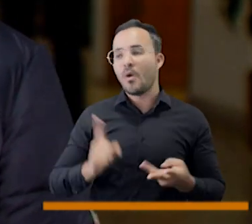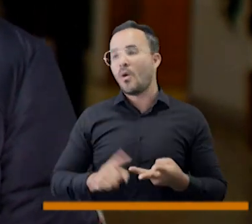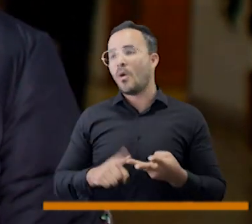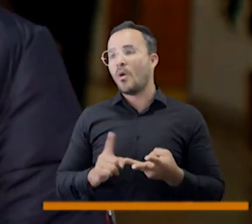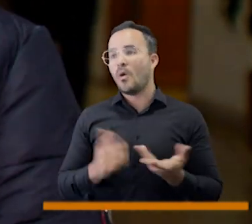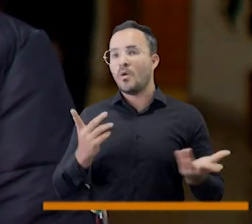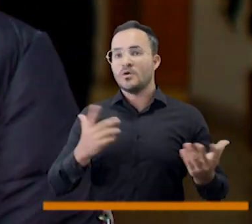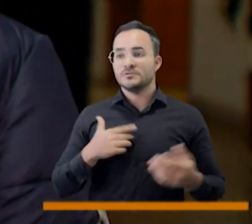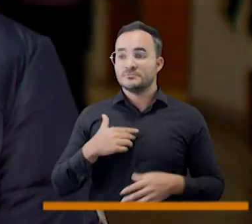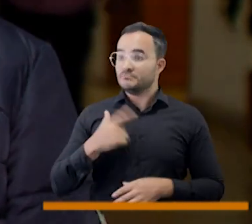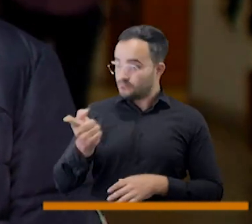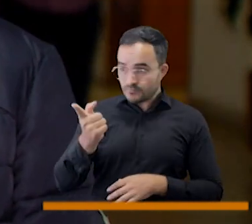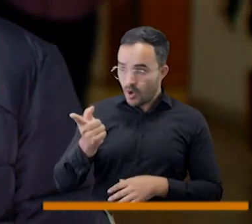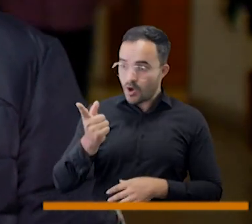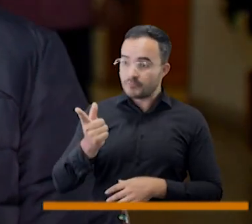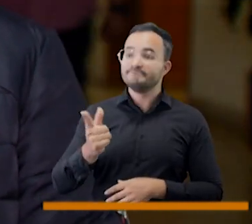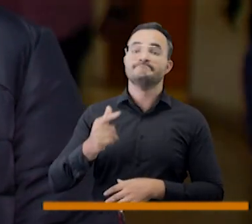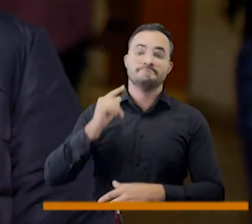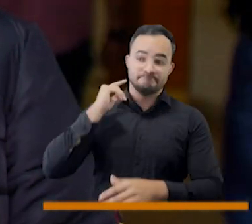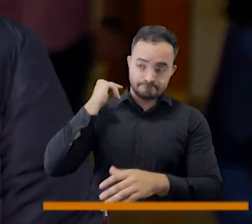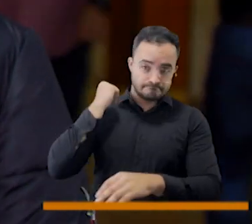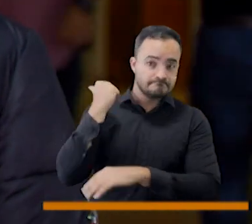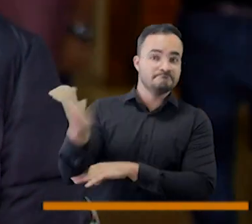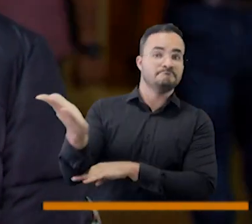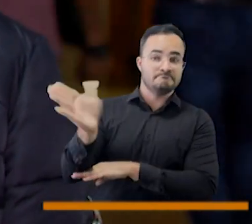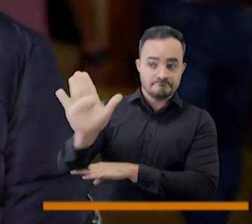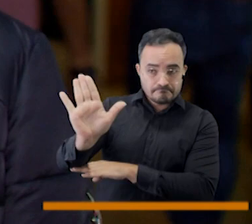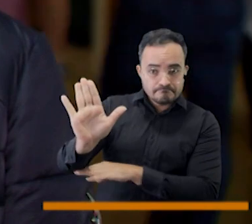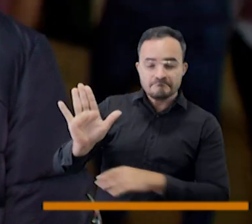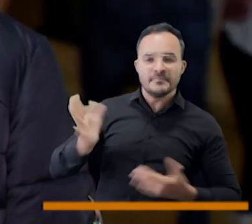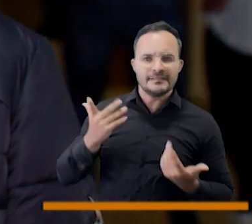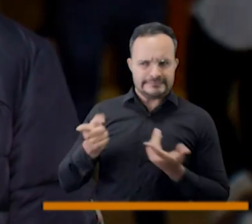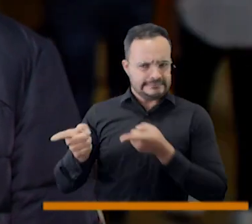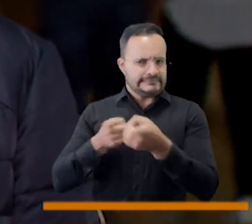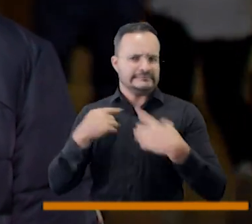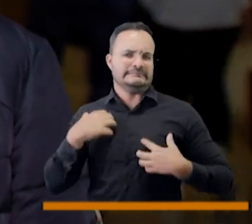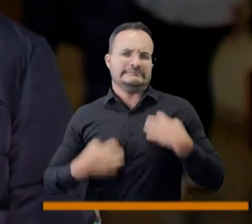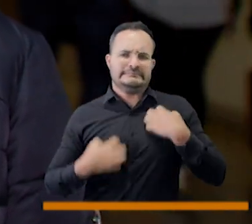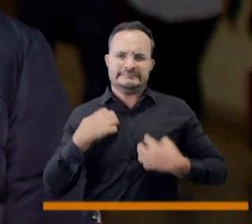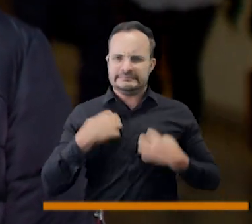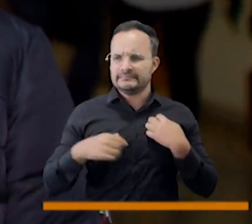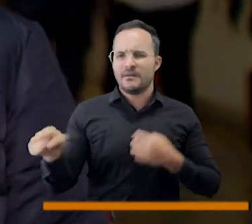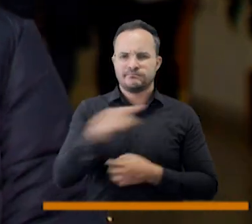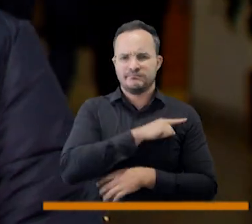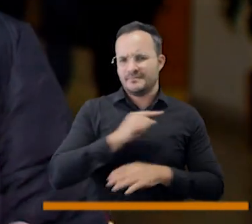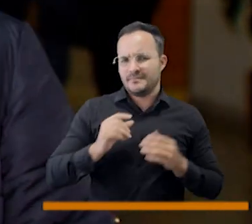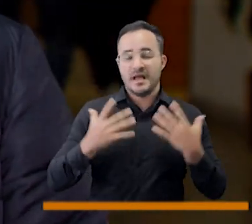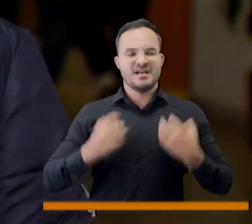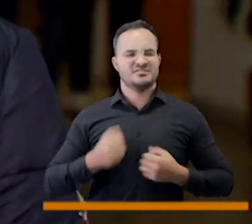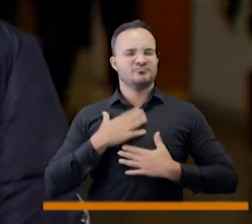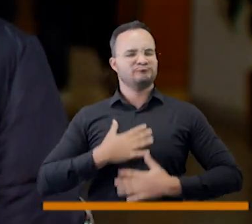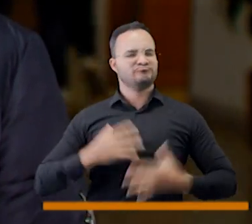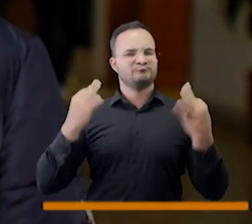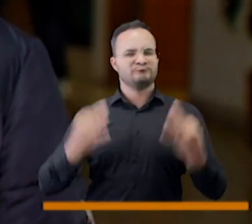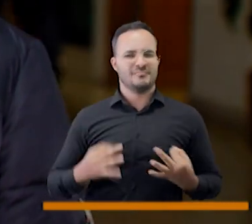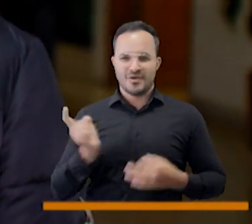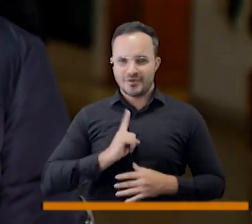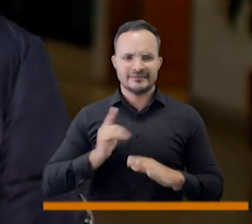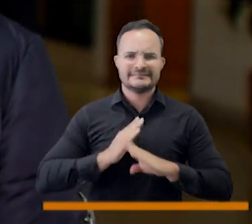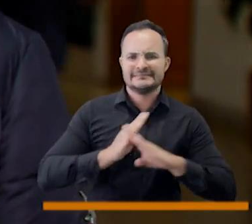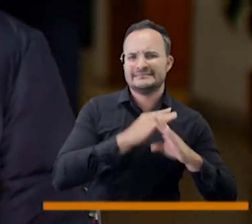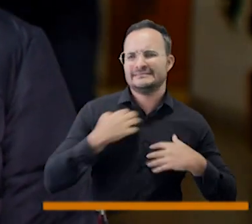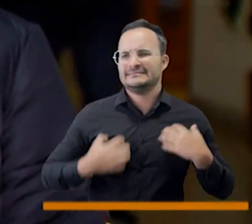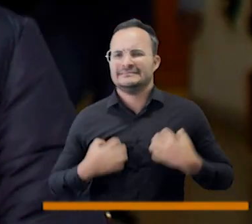extorsión, el hurto a personas que lamentablemente han venido en incremento, y eso genera una percepción de inseguridad en